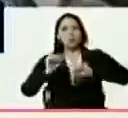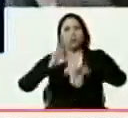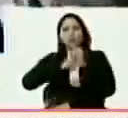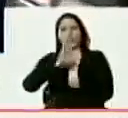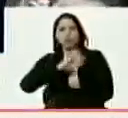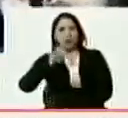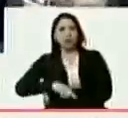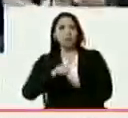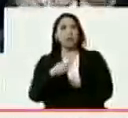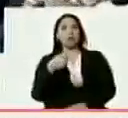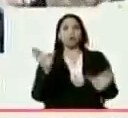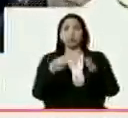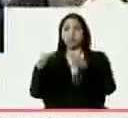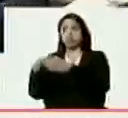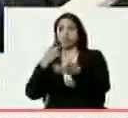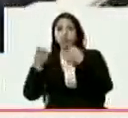los partidos políticos, los que no queremos guerra,